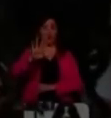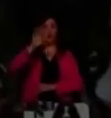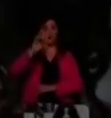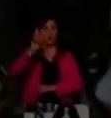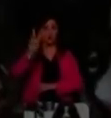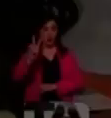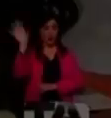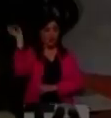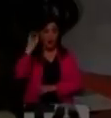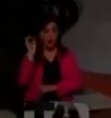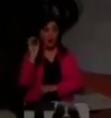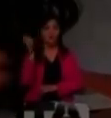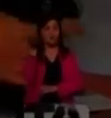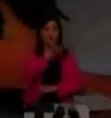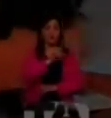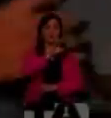099-949-5402 o al